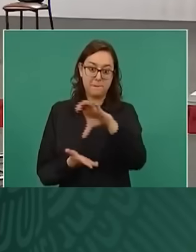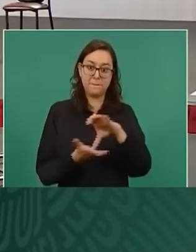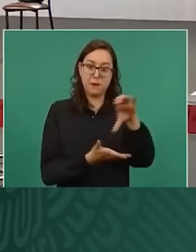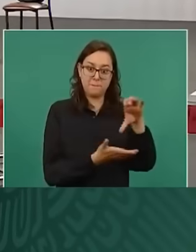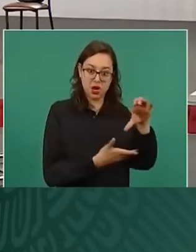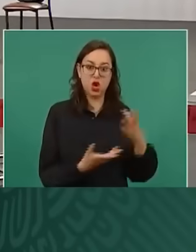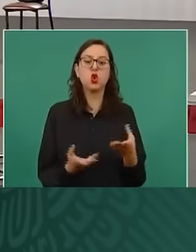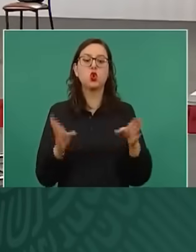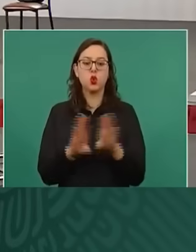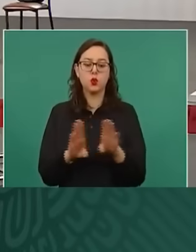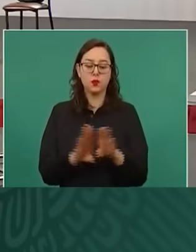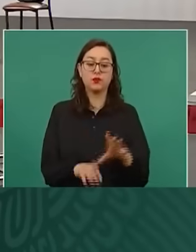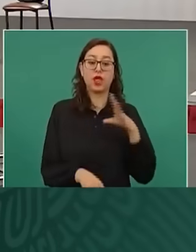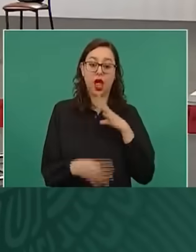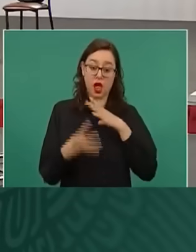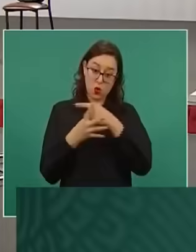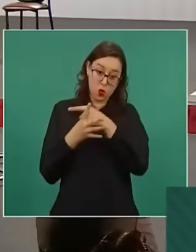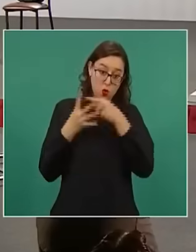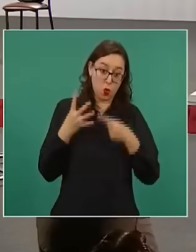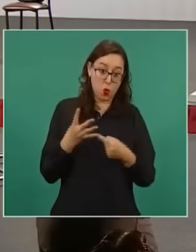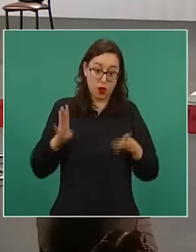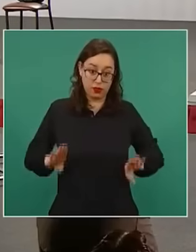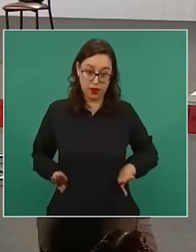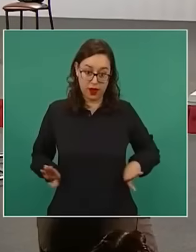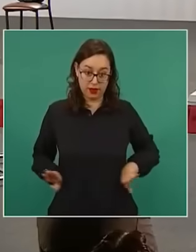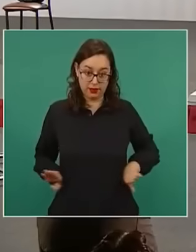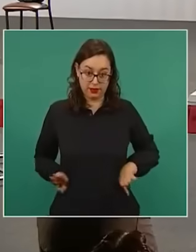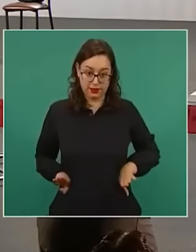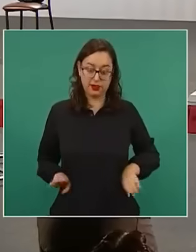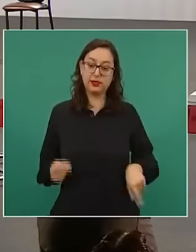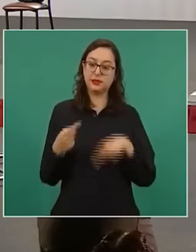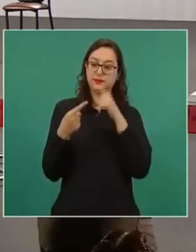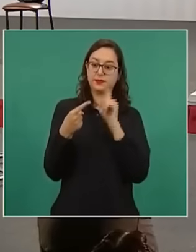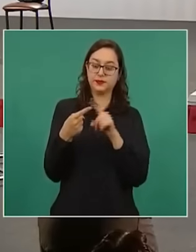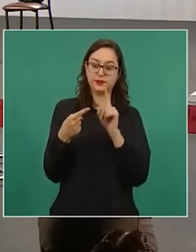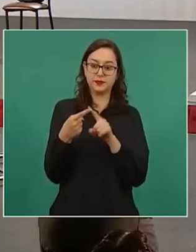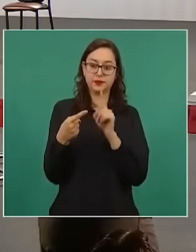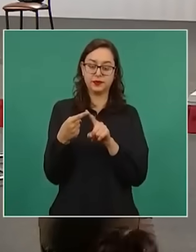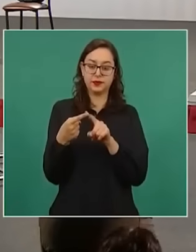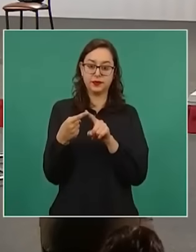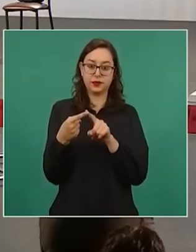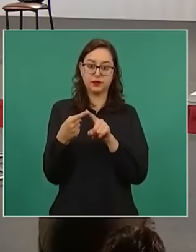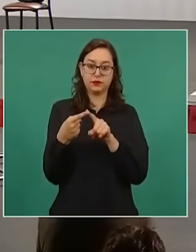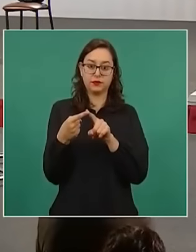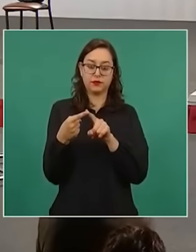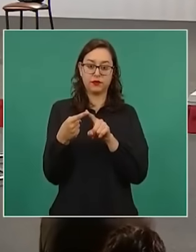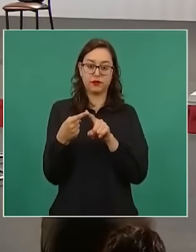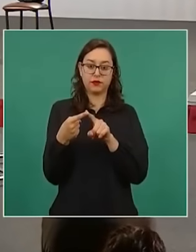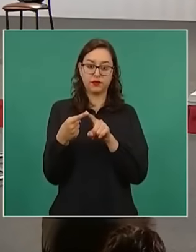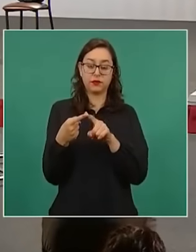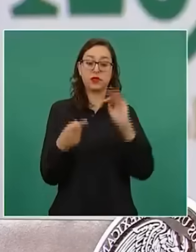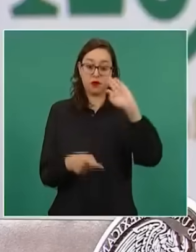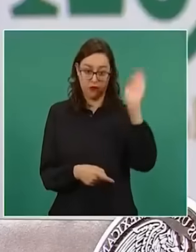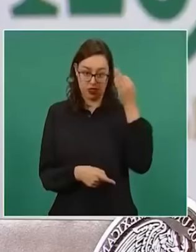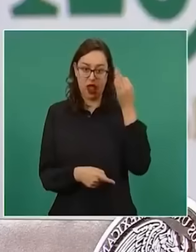no neoliberales estos extranjeros señalaban que Victoria Rodríguez Ceja pues no tenía la suficiente capacidad de experiencia y